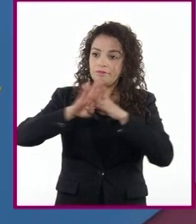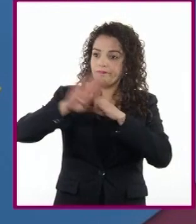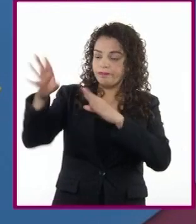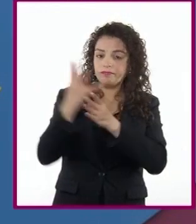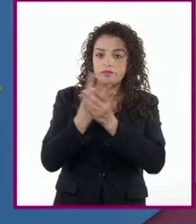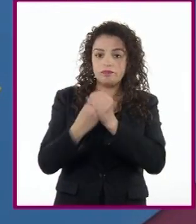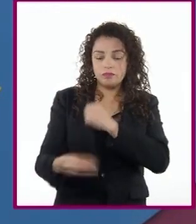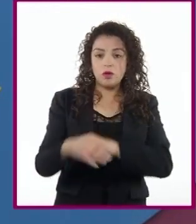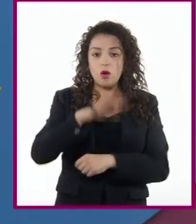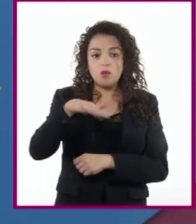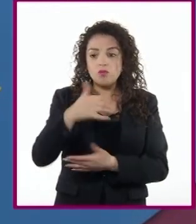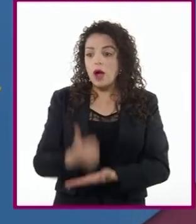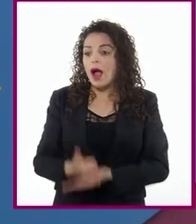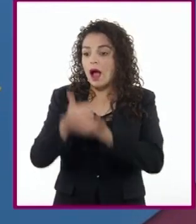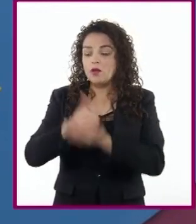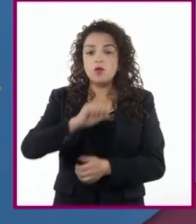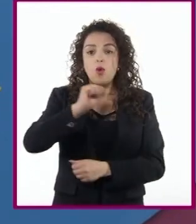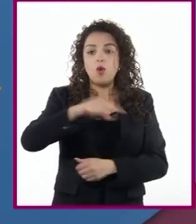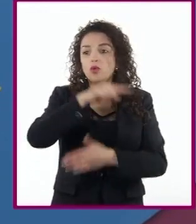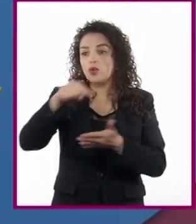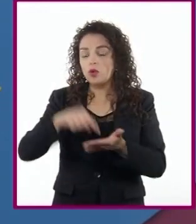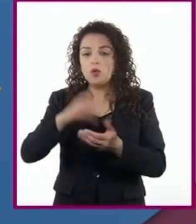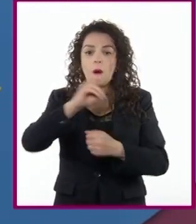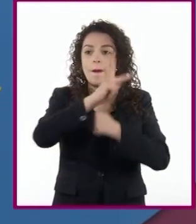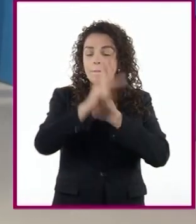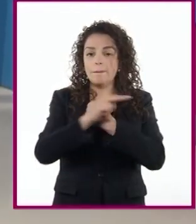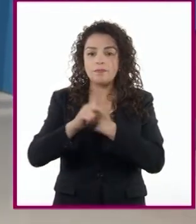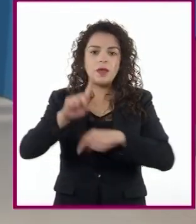buscan refugio en otros lugares por múltiples causas.